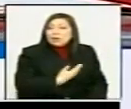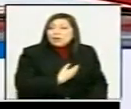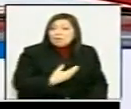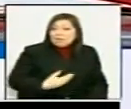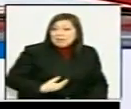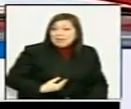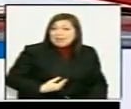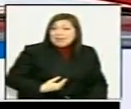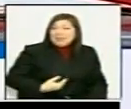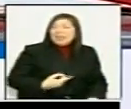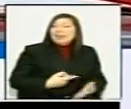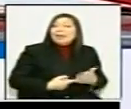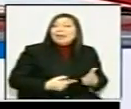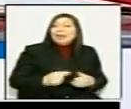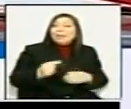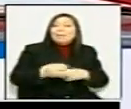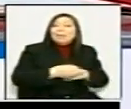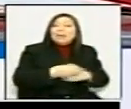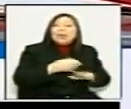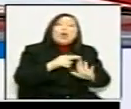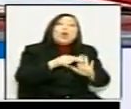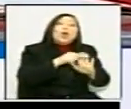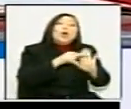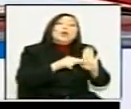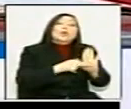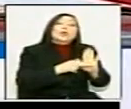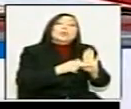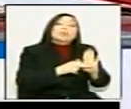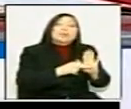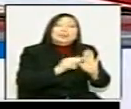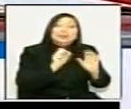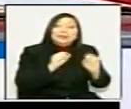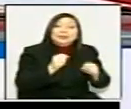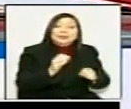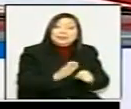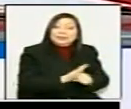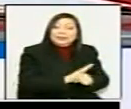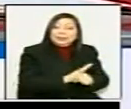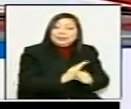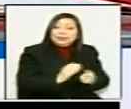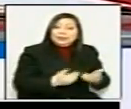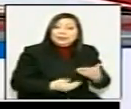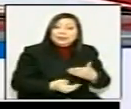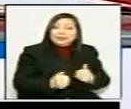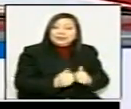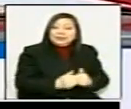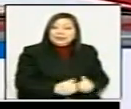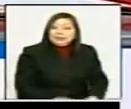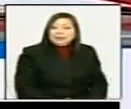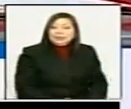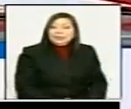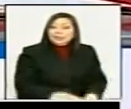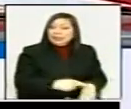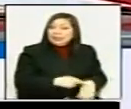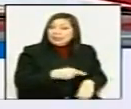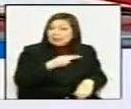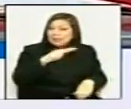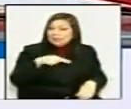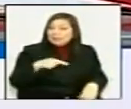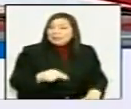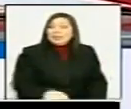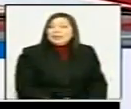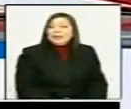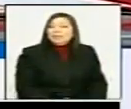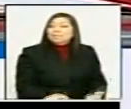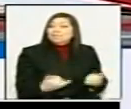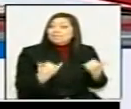regional. Y normas que son supervisadas por la Contraloría General de la República.